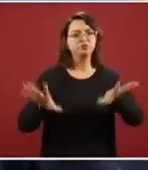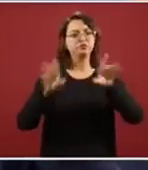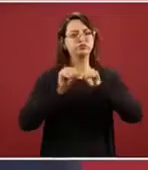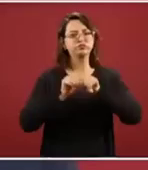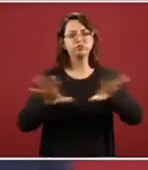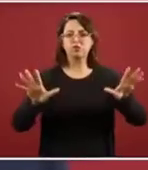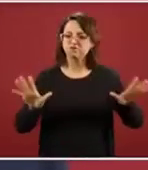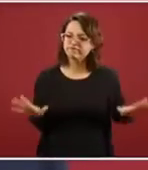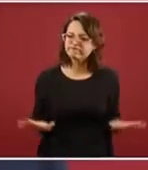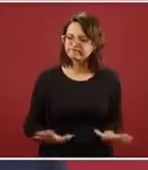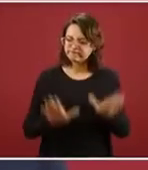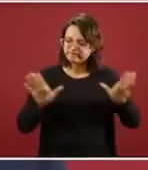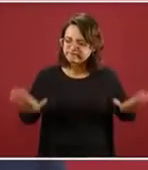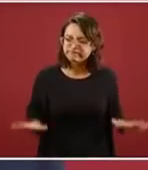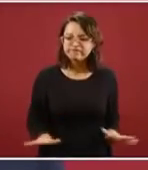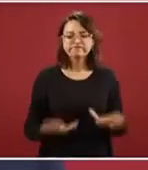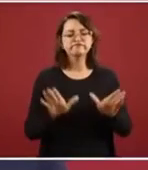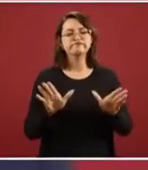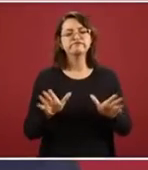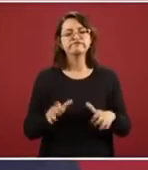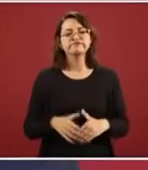eso era lo que